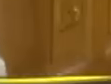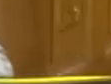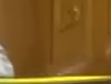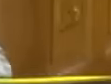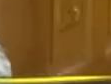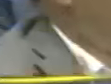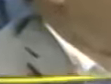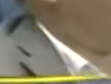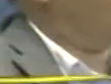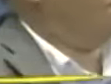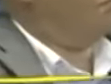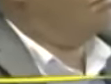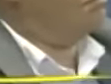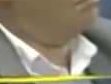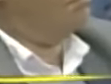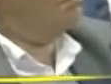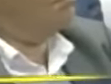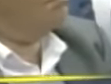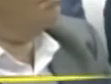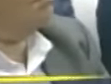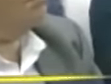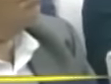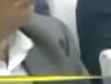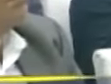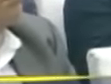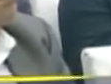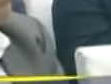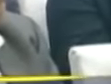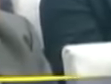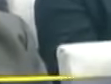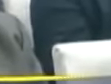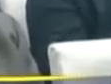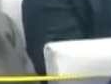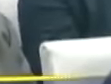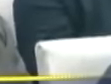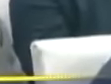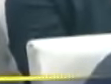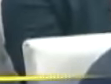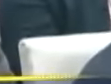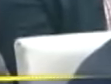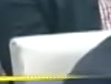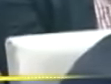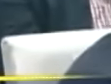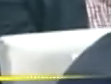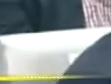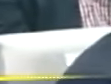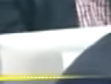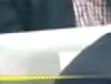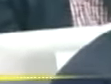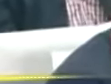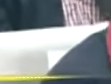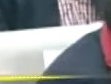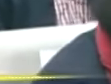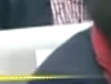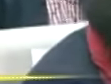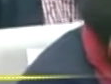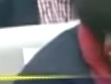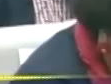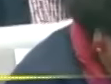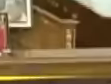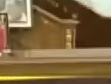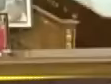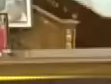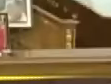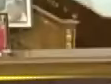nada, vienen de la batalla de estos años. Y en buena parte y en buena medida, esos 5 consensos